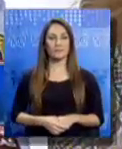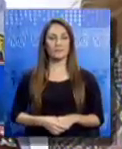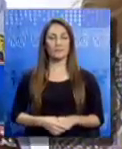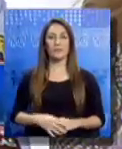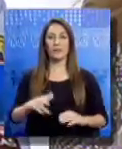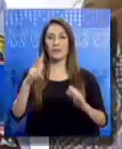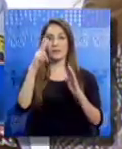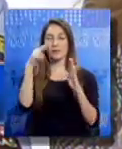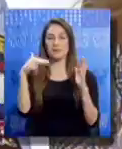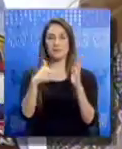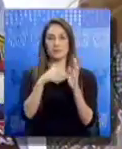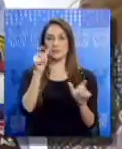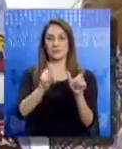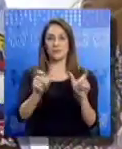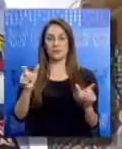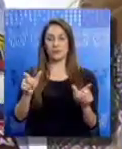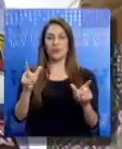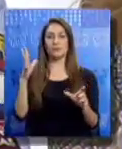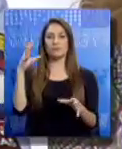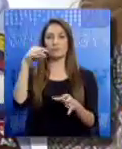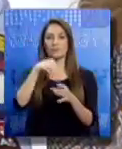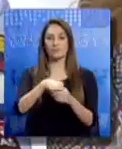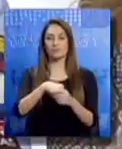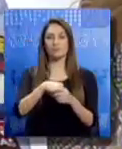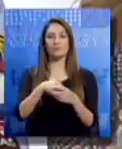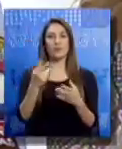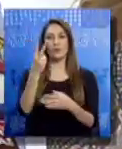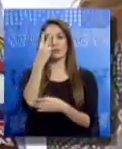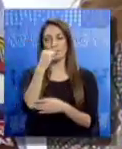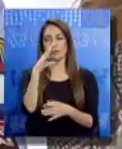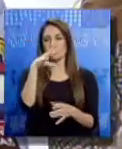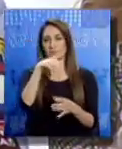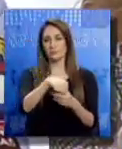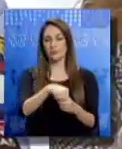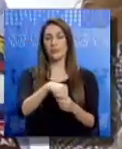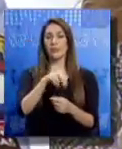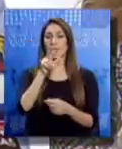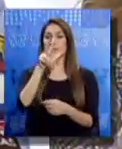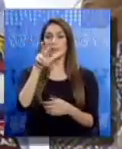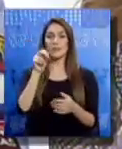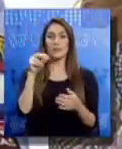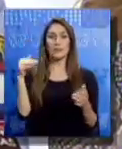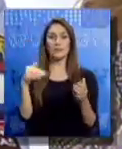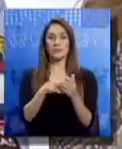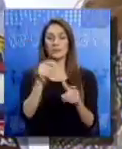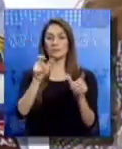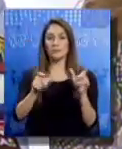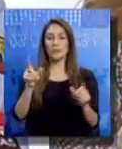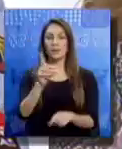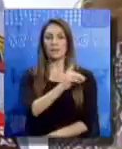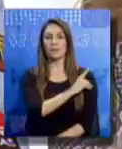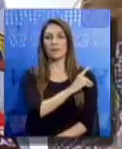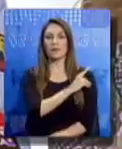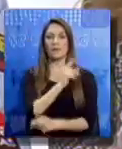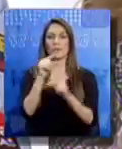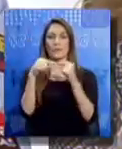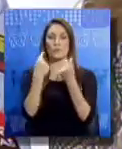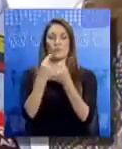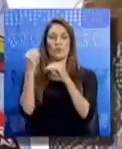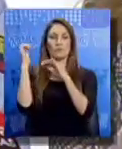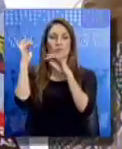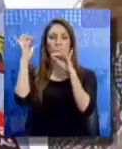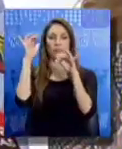3.000 personas se van a alojar en este tipo de hoteles. Estas 3.000 personas vendrán con sus delegaciones y una de